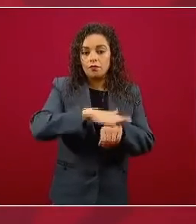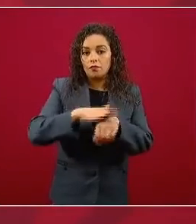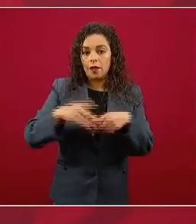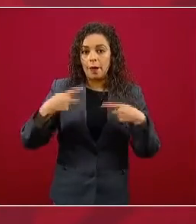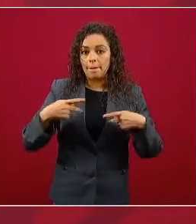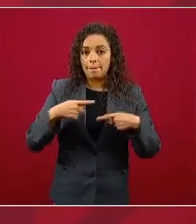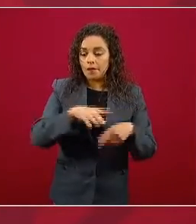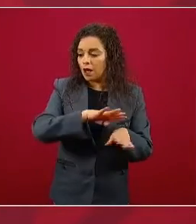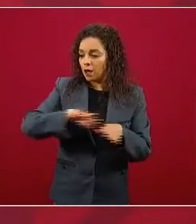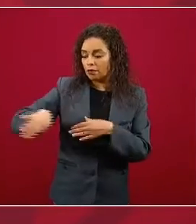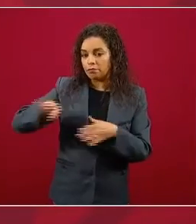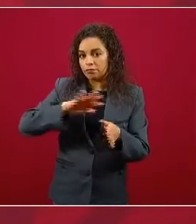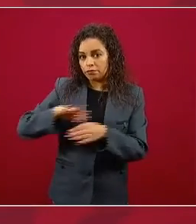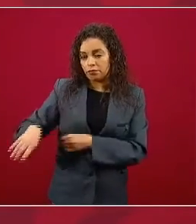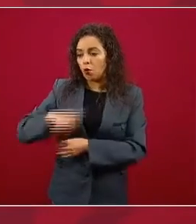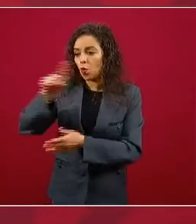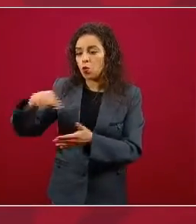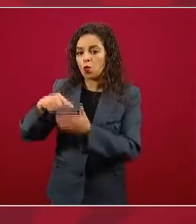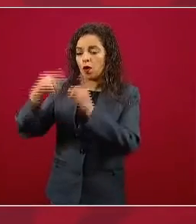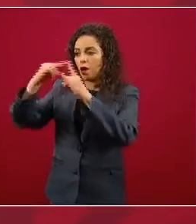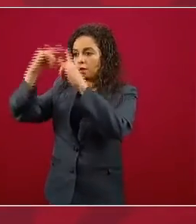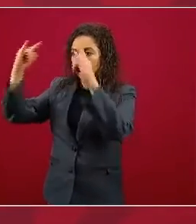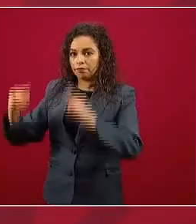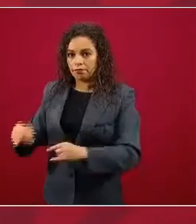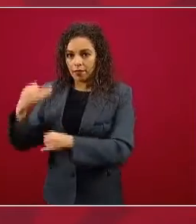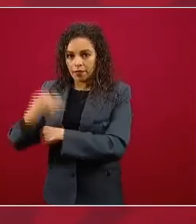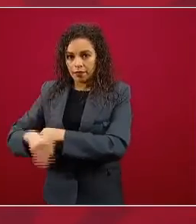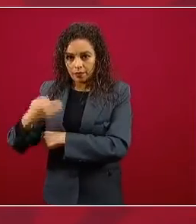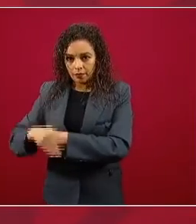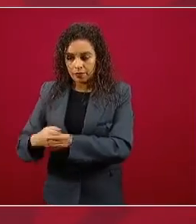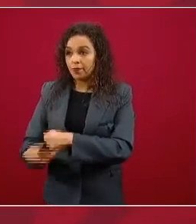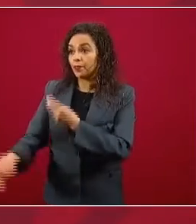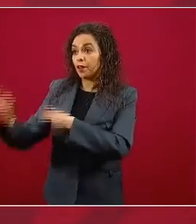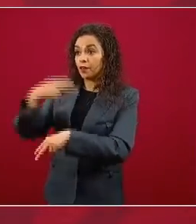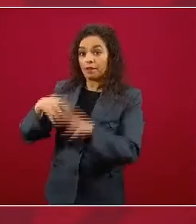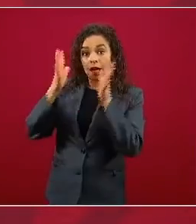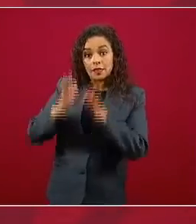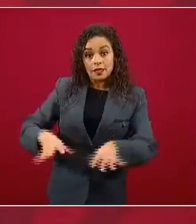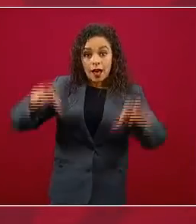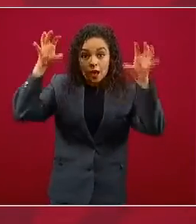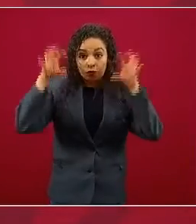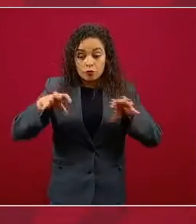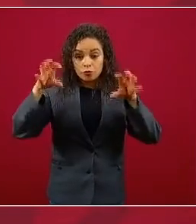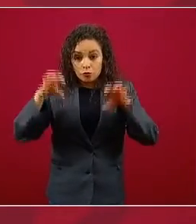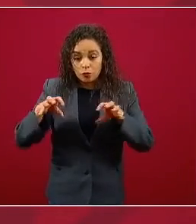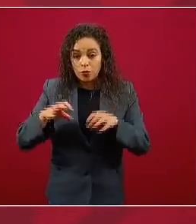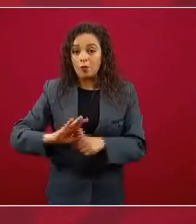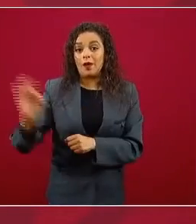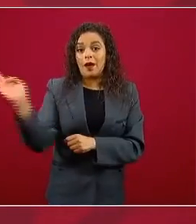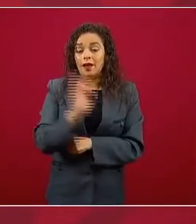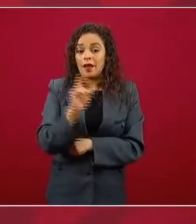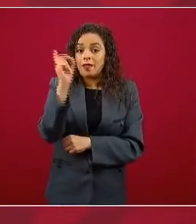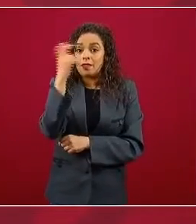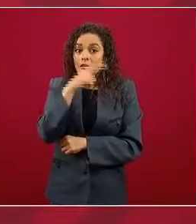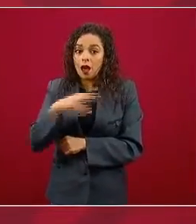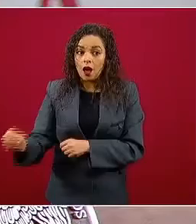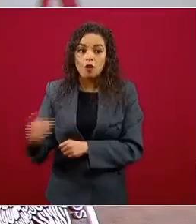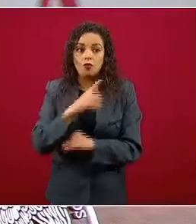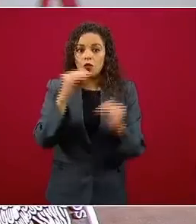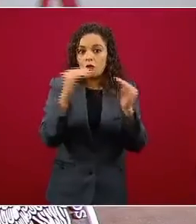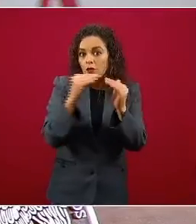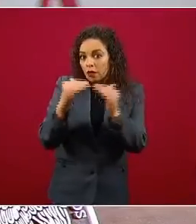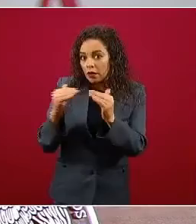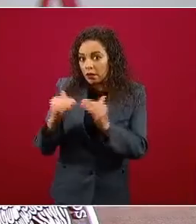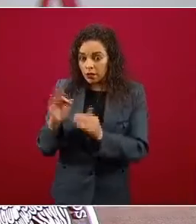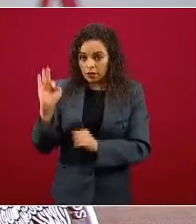instalan albergues temporales. Llega la lluvia, genera algún daño en la infraestructura probablemente, y lo